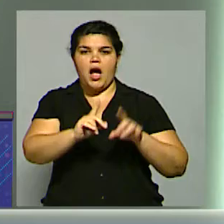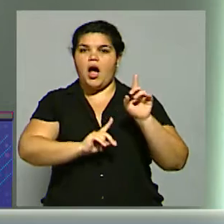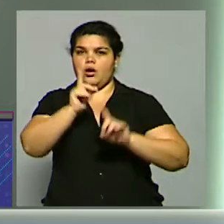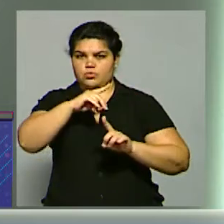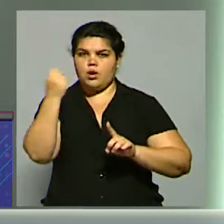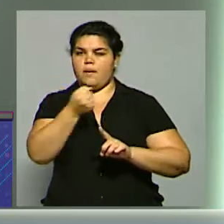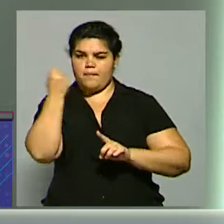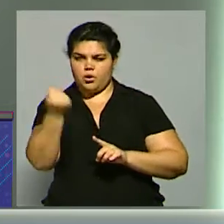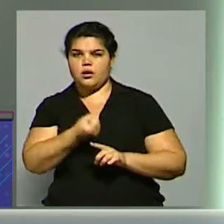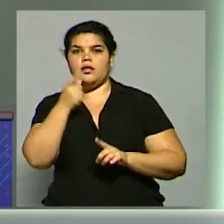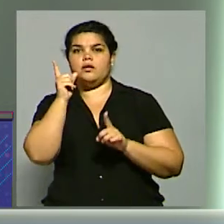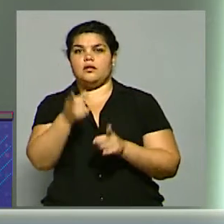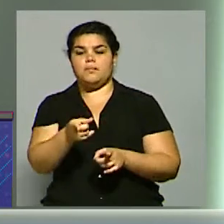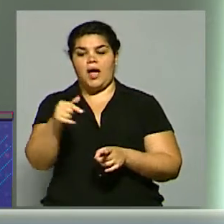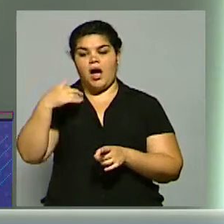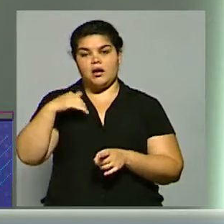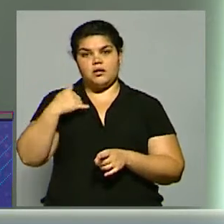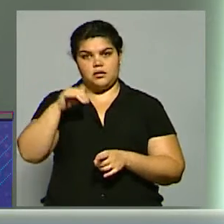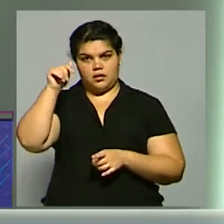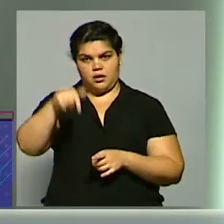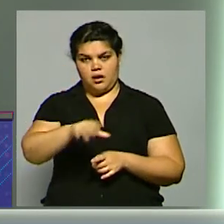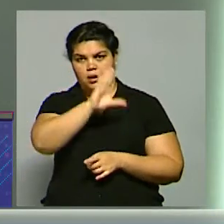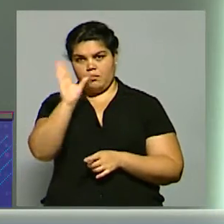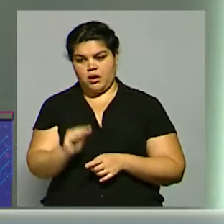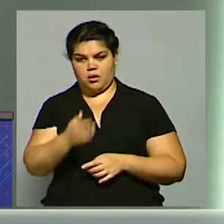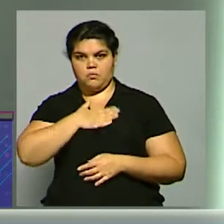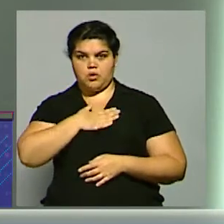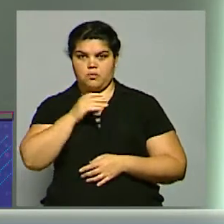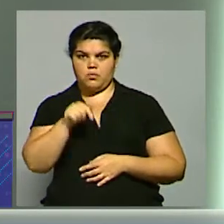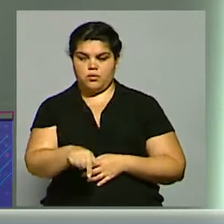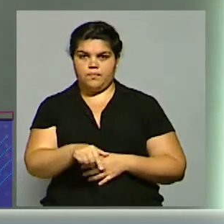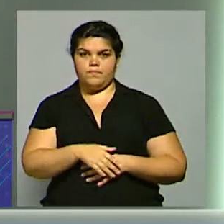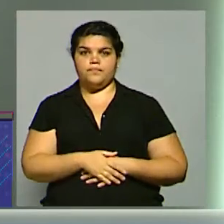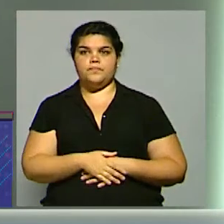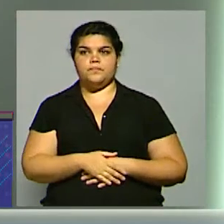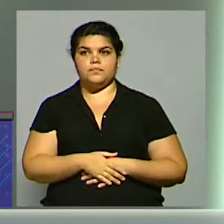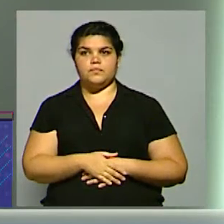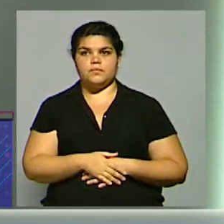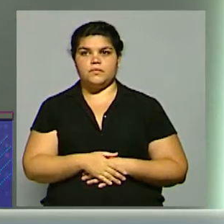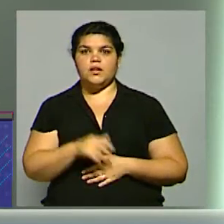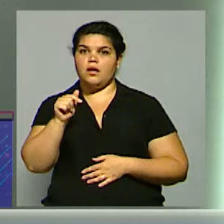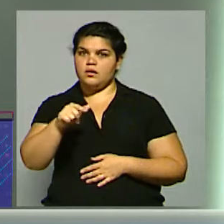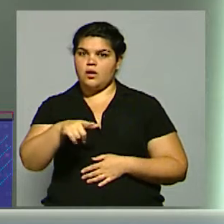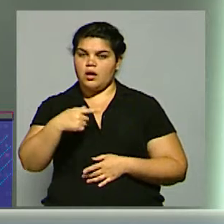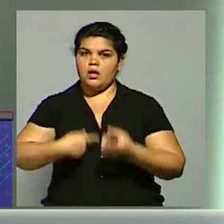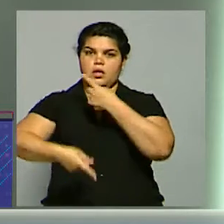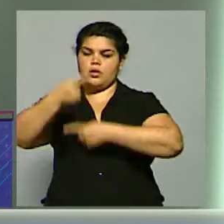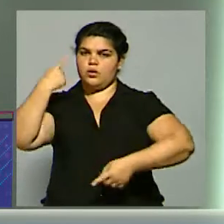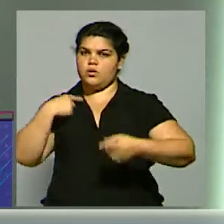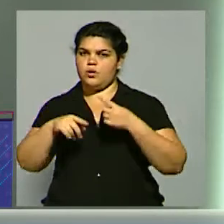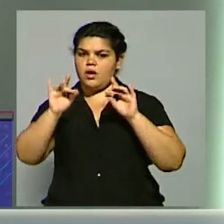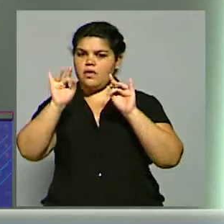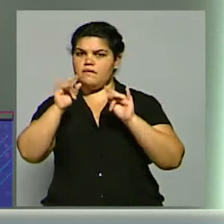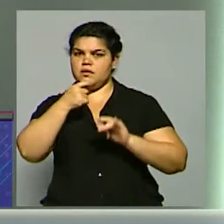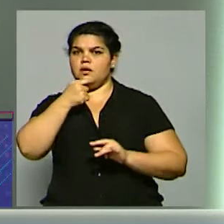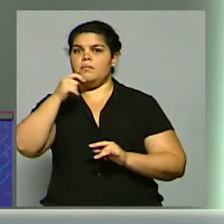importantes de la Argentina, ¿no?, de nuestro país, en lo que ha significado sin duda una parte de la historia muy dura para nuestro país.